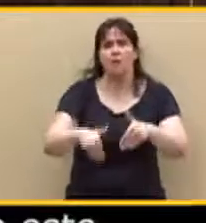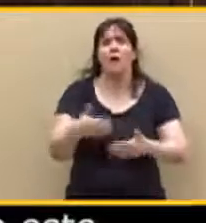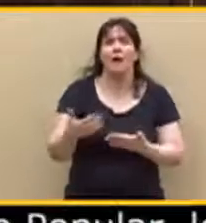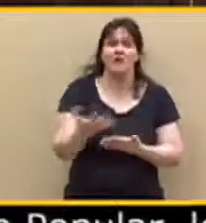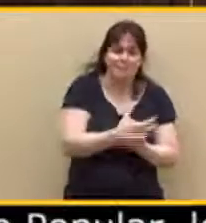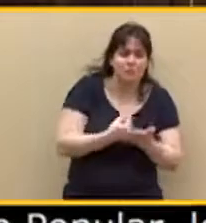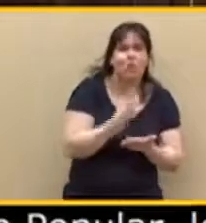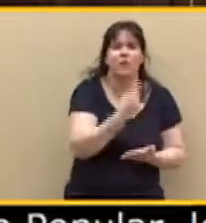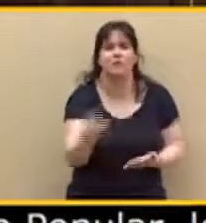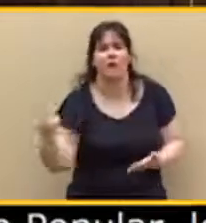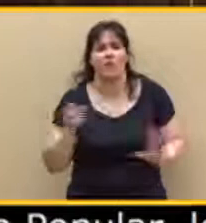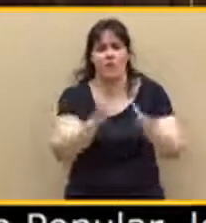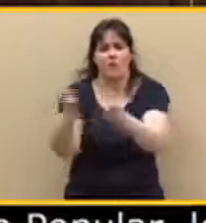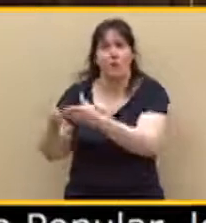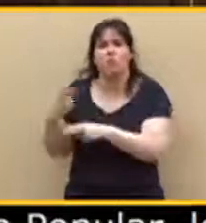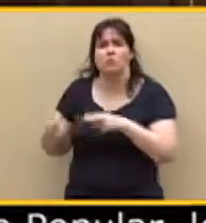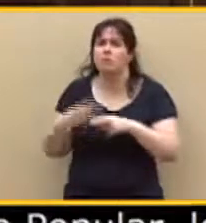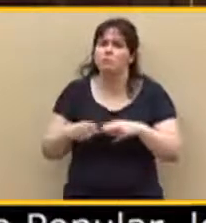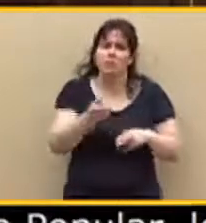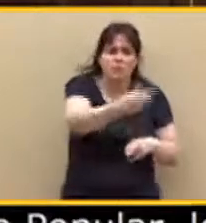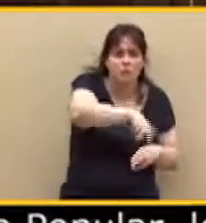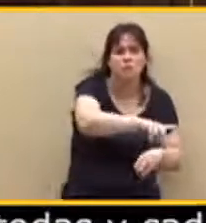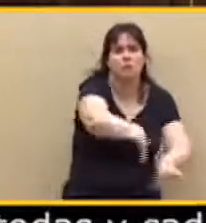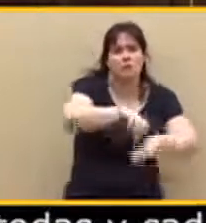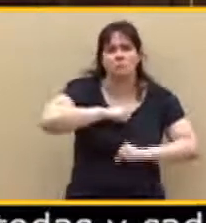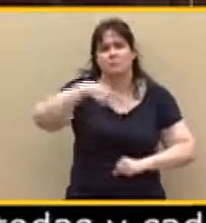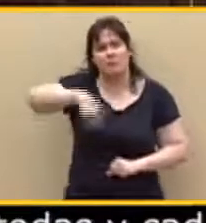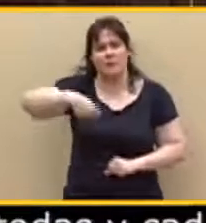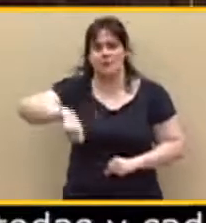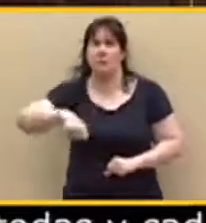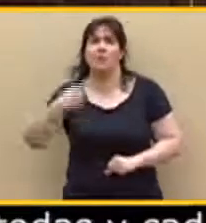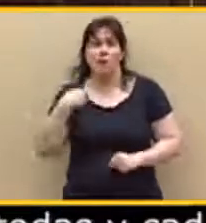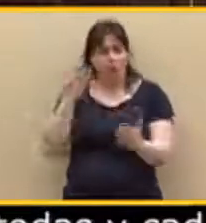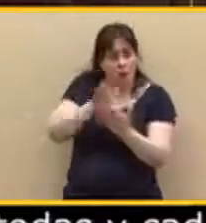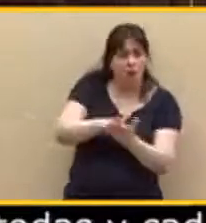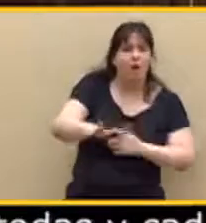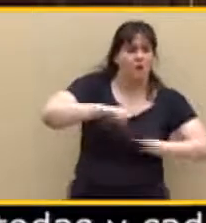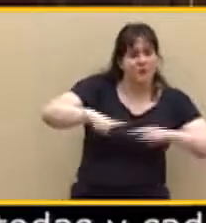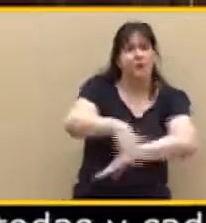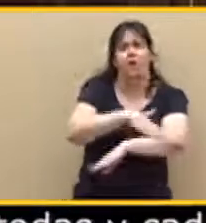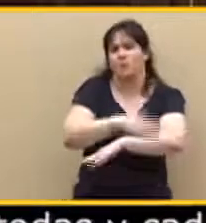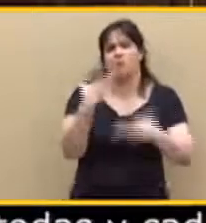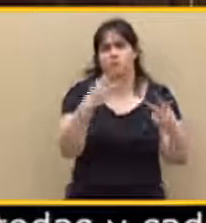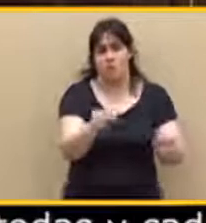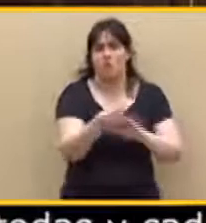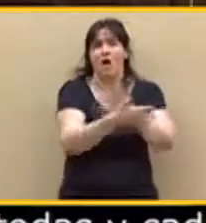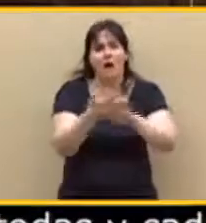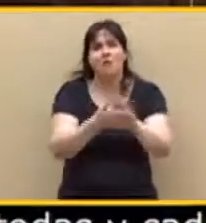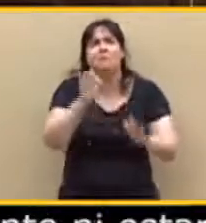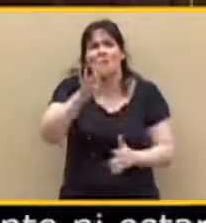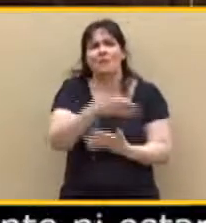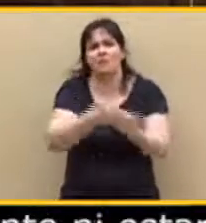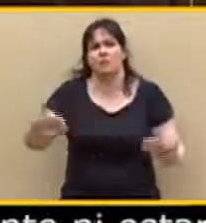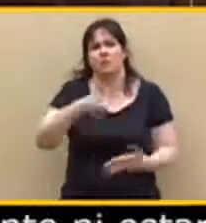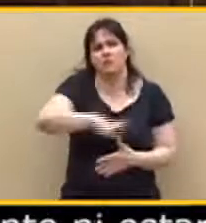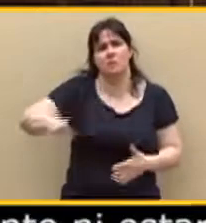que ustedes no serían presidentes ni estarían al frente del Gobierno. Hablamos de 15 millones de personas que, al depositar su voto,